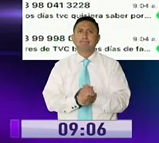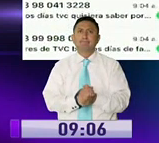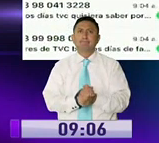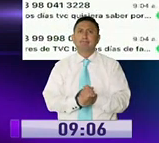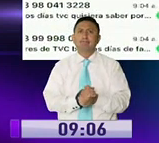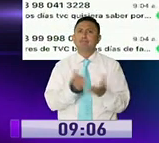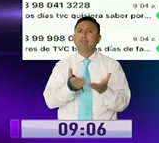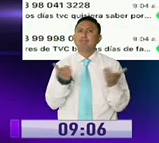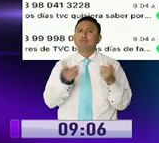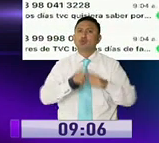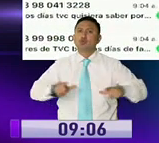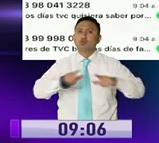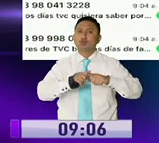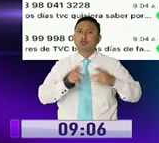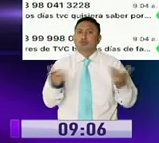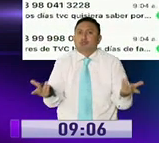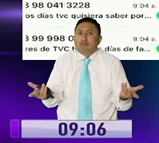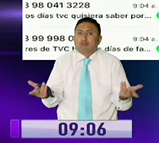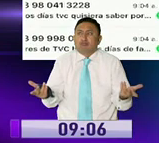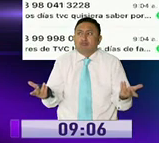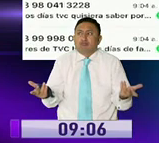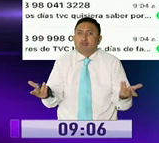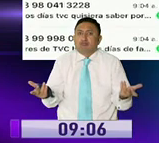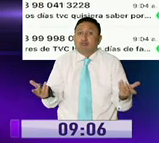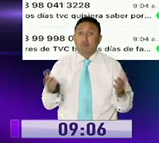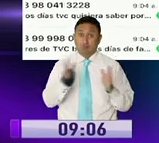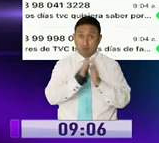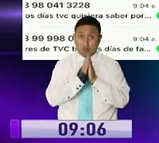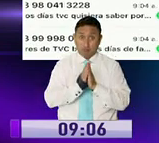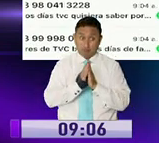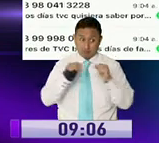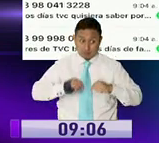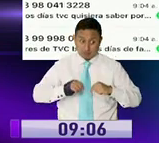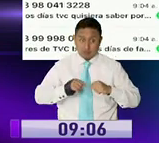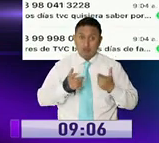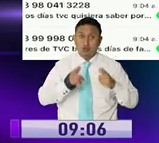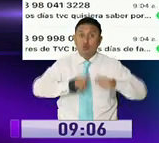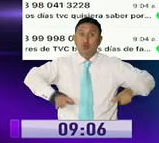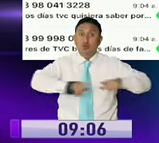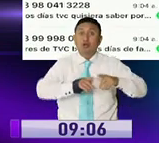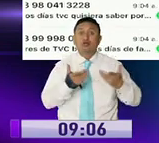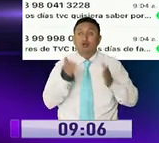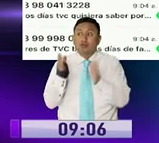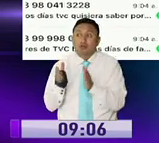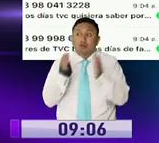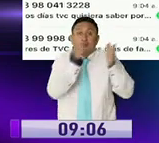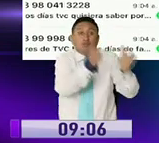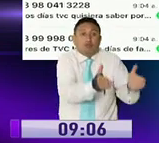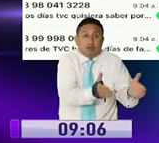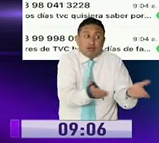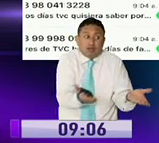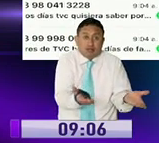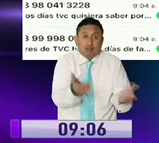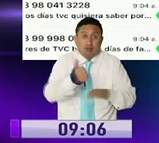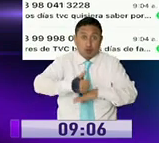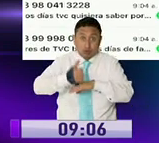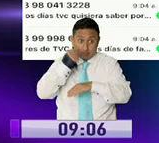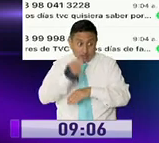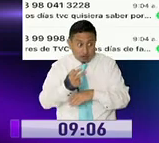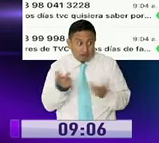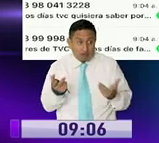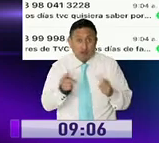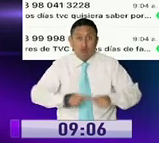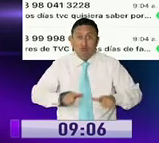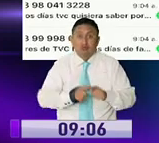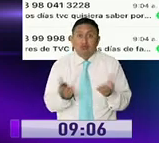No nos dice. O sea, el problema es que no nos dice. Ahora, si nos piden ayuda, digan dónde para poder encauzar esa ayuda. Para que así es, las autoridades escuchen a través de nuestro